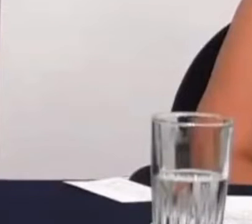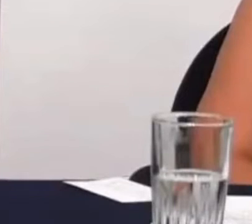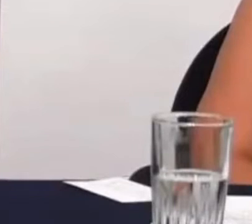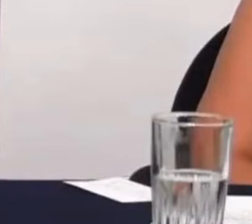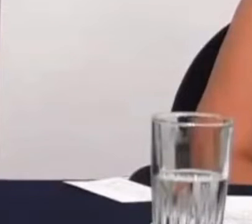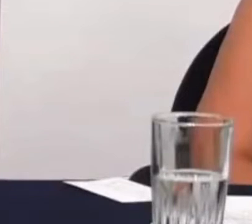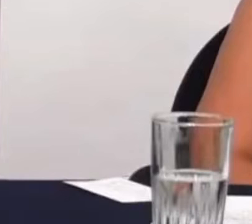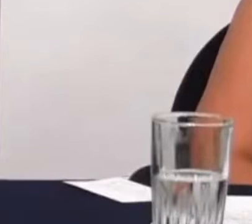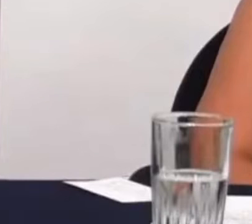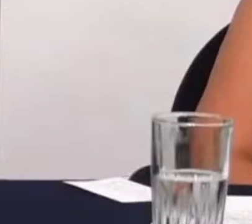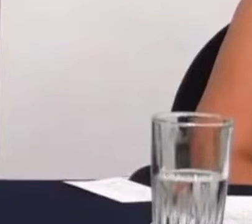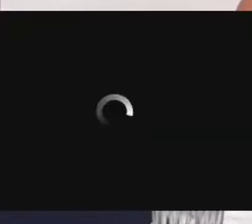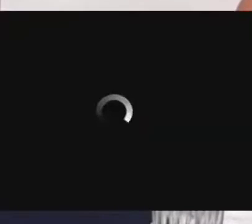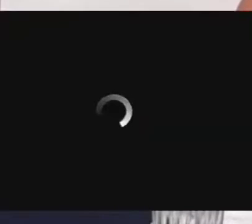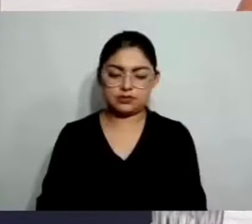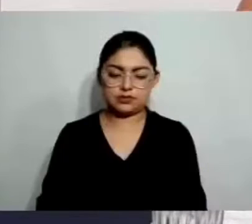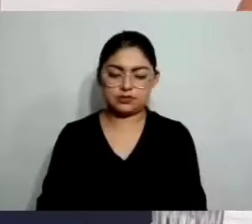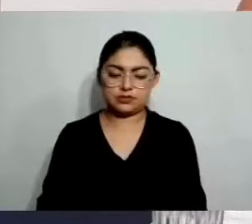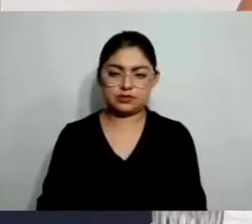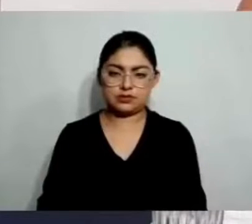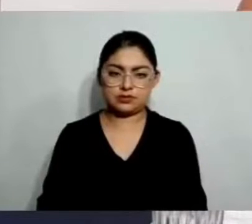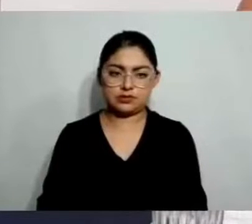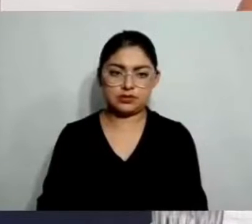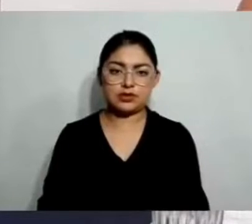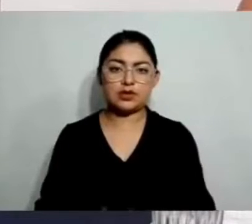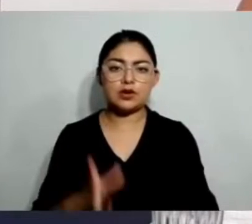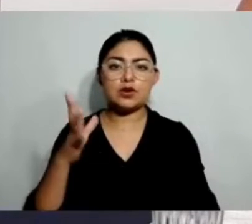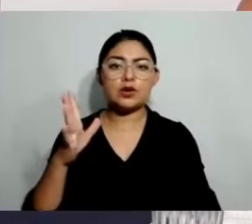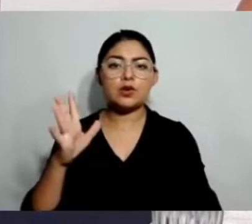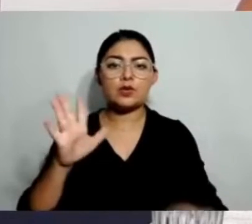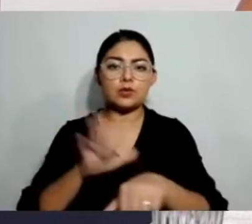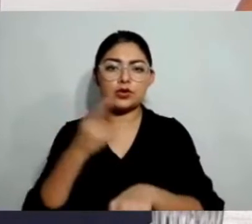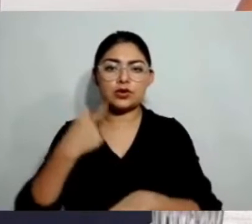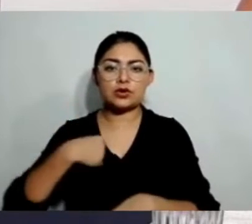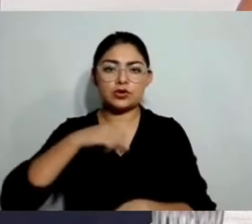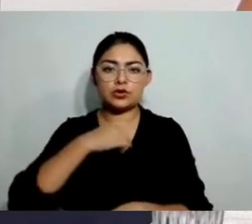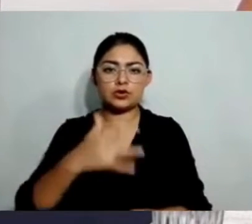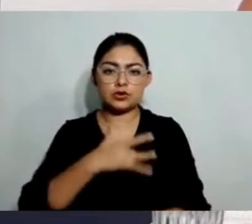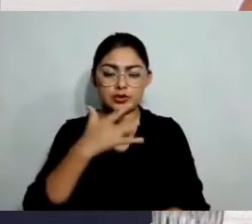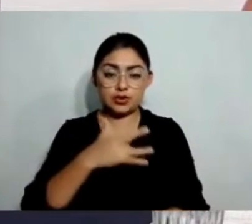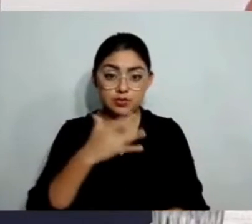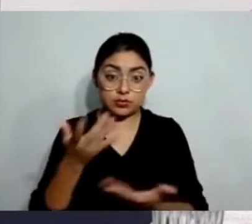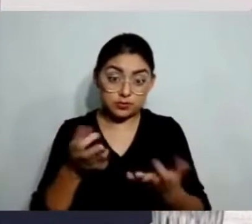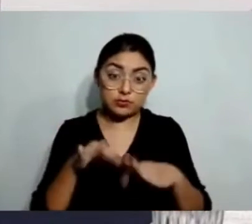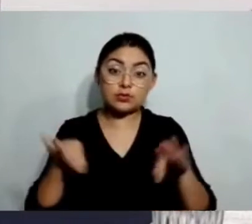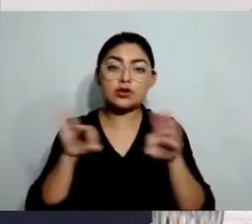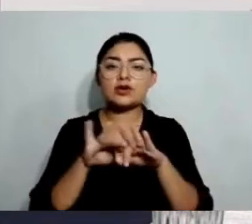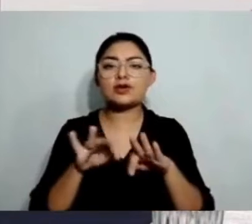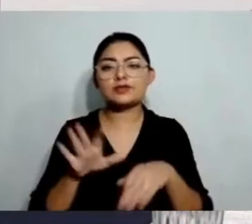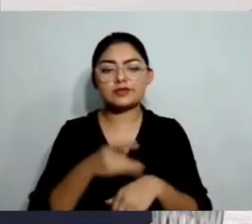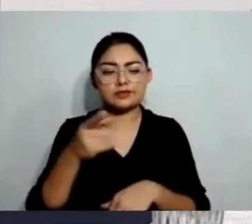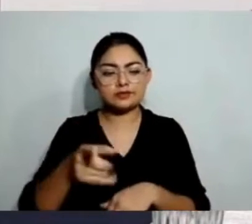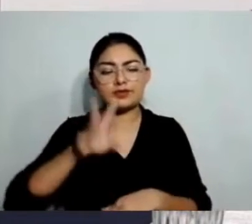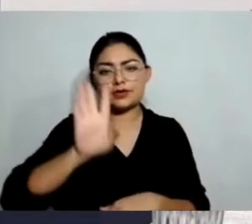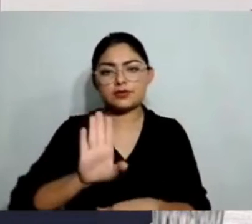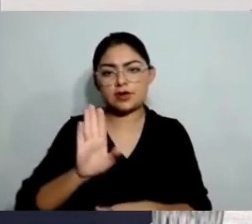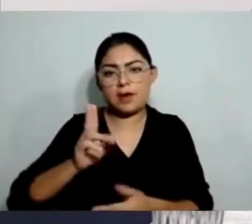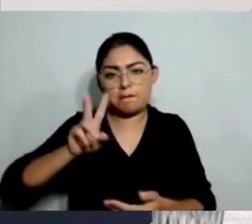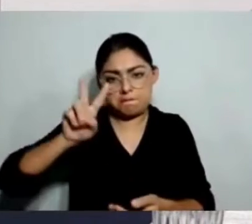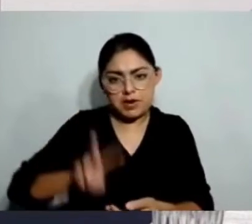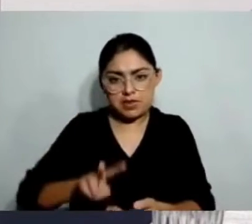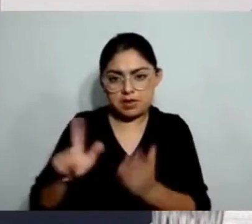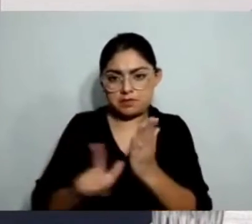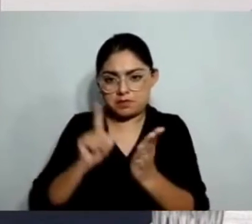retención ante el Ministerio Público Por qué nos pareció importante parece hasta como casi una verdad legal que alguien llega ante el Ministerio Público